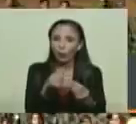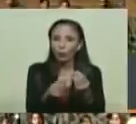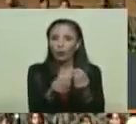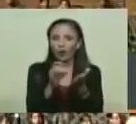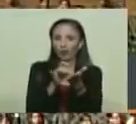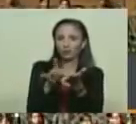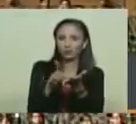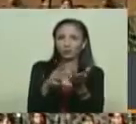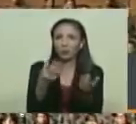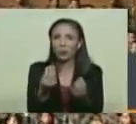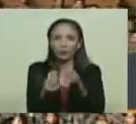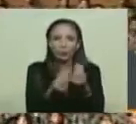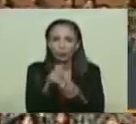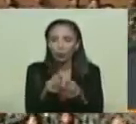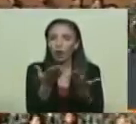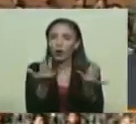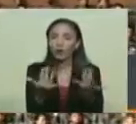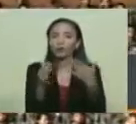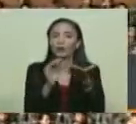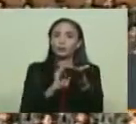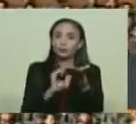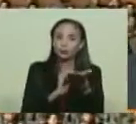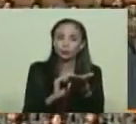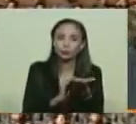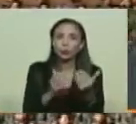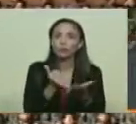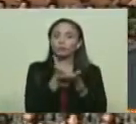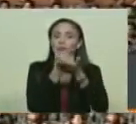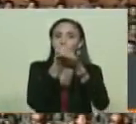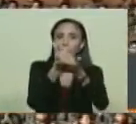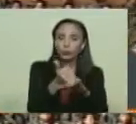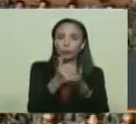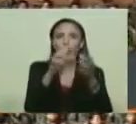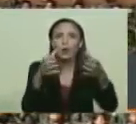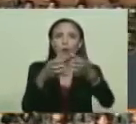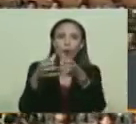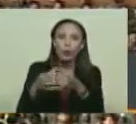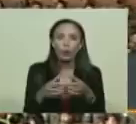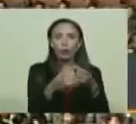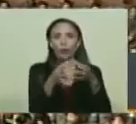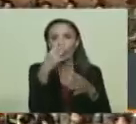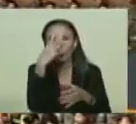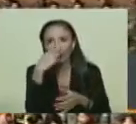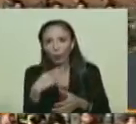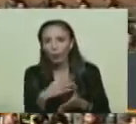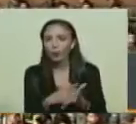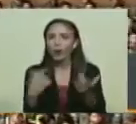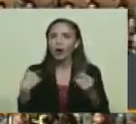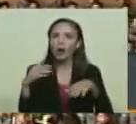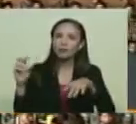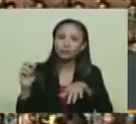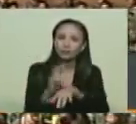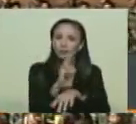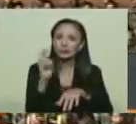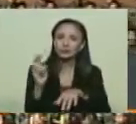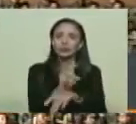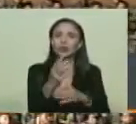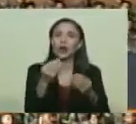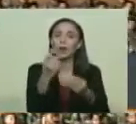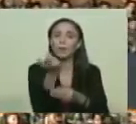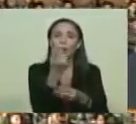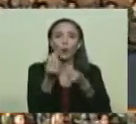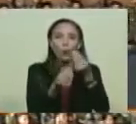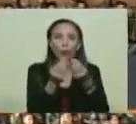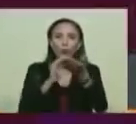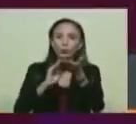revictimice. Por el contrario, favorece los sectores populares porque son los más afectados por el fenómeno de la violencia y genera mecanismos de